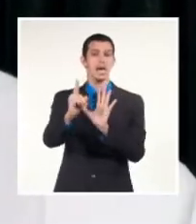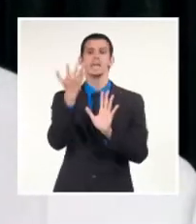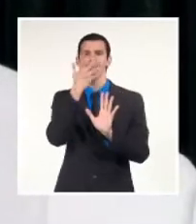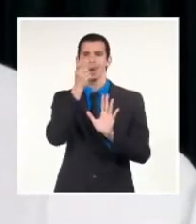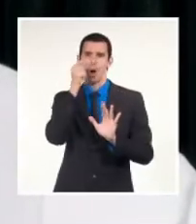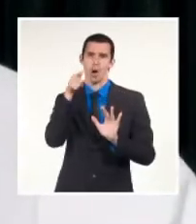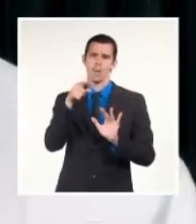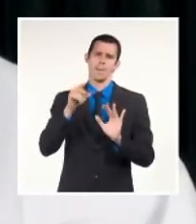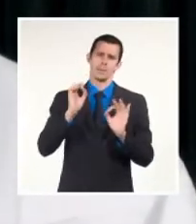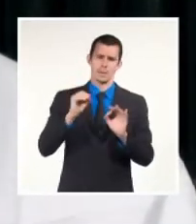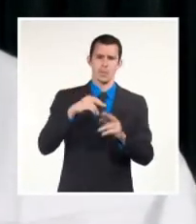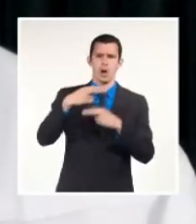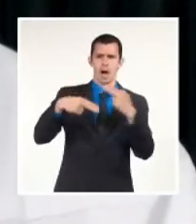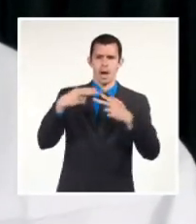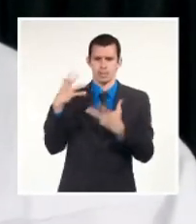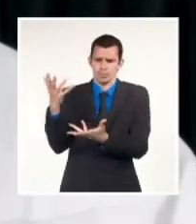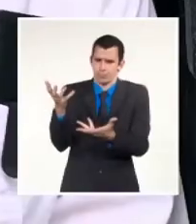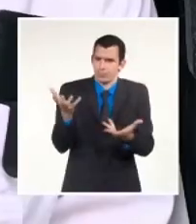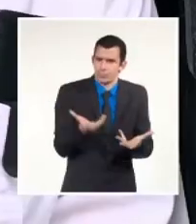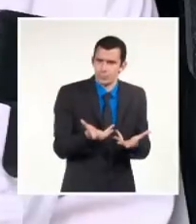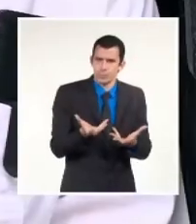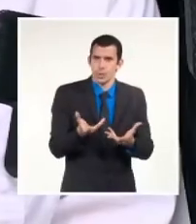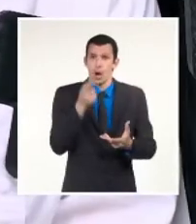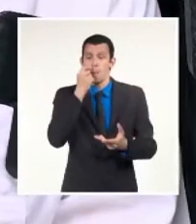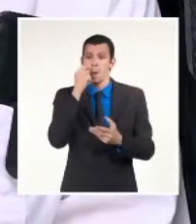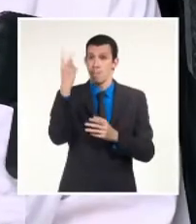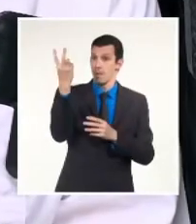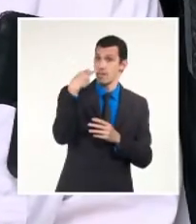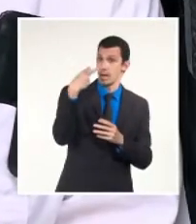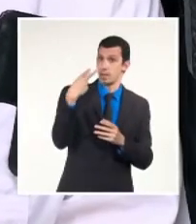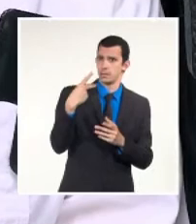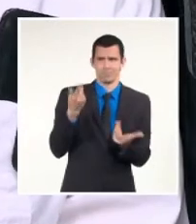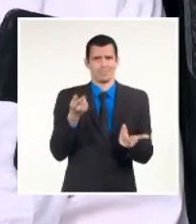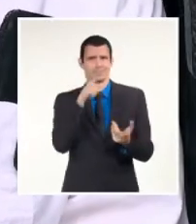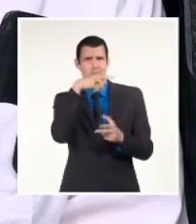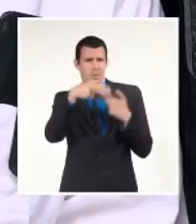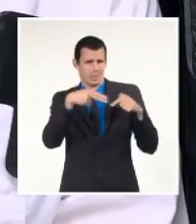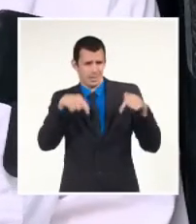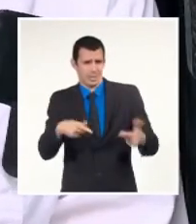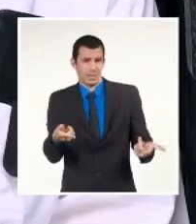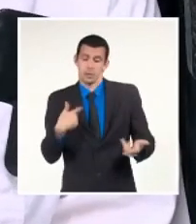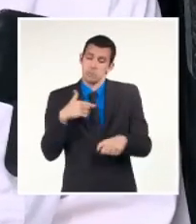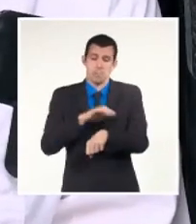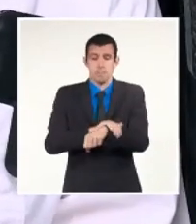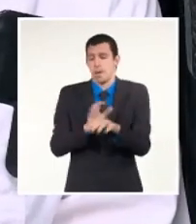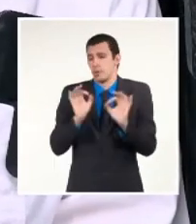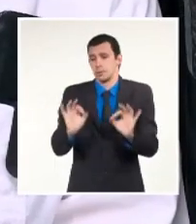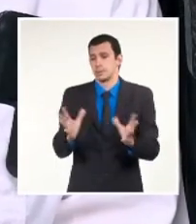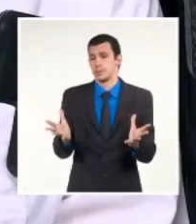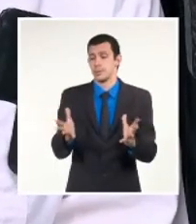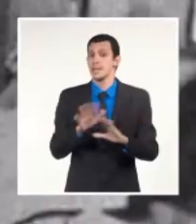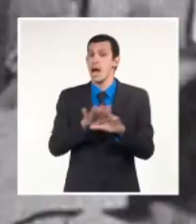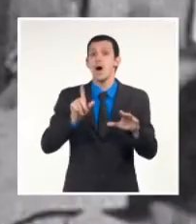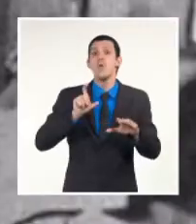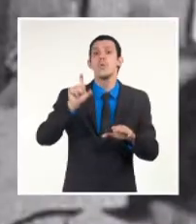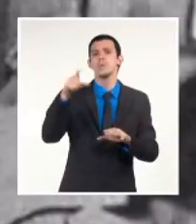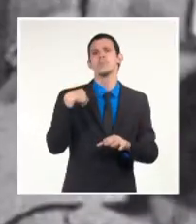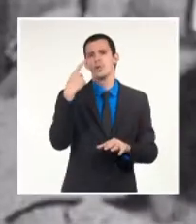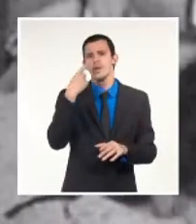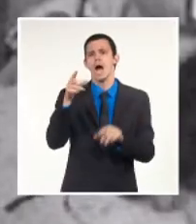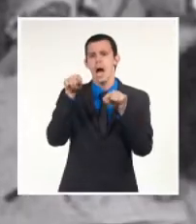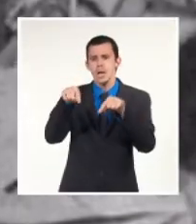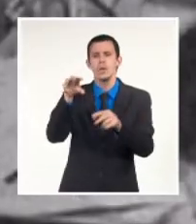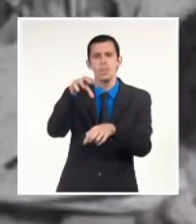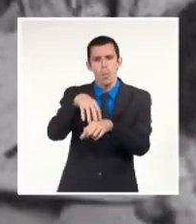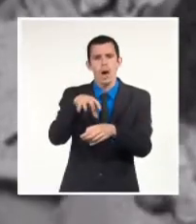aquí? Y él dijo, preso, don Pedro. Y ahí fue que vi por última vez a don Pedro.